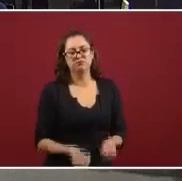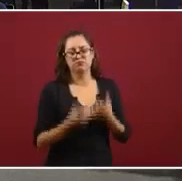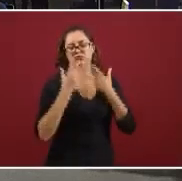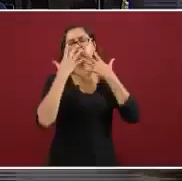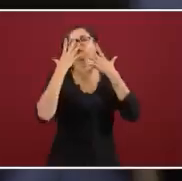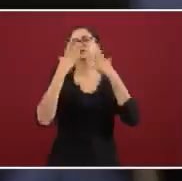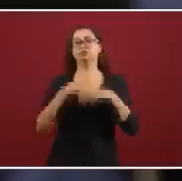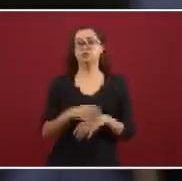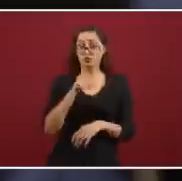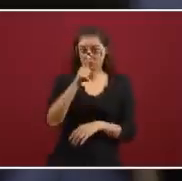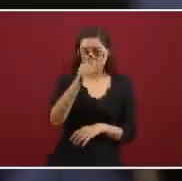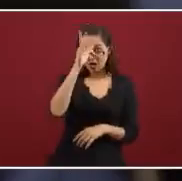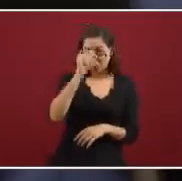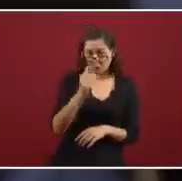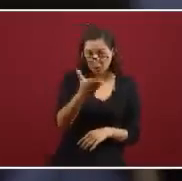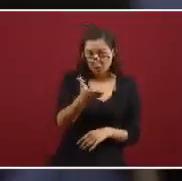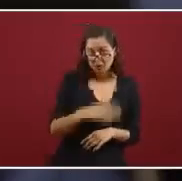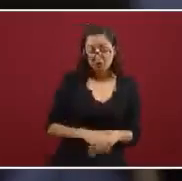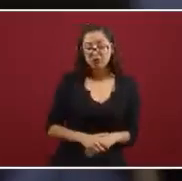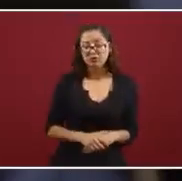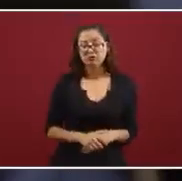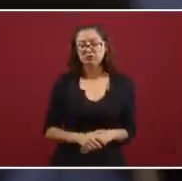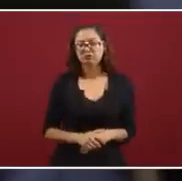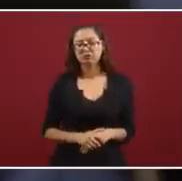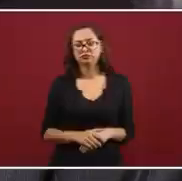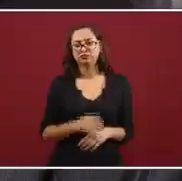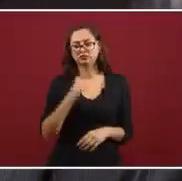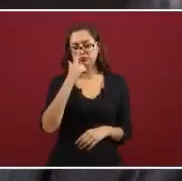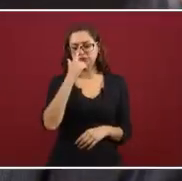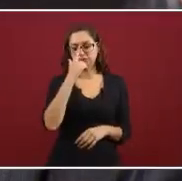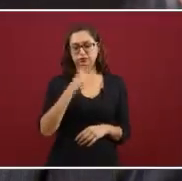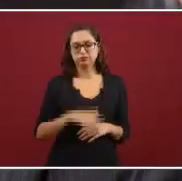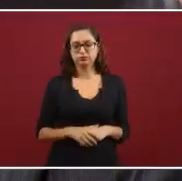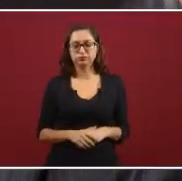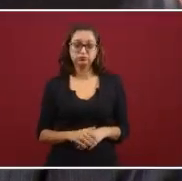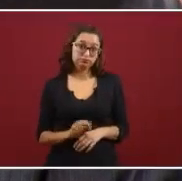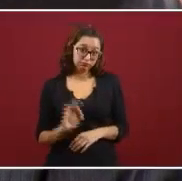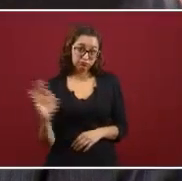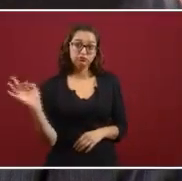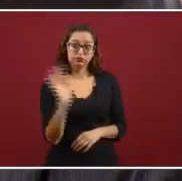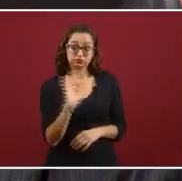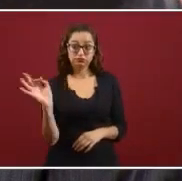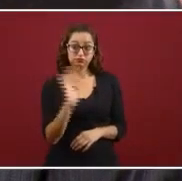el gas? Es que a lo mejor eso evitó